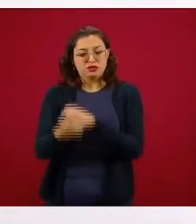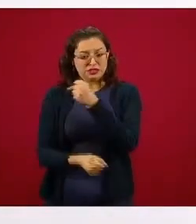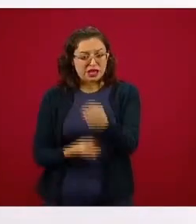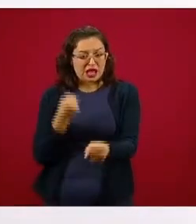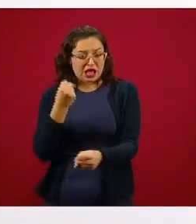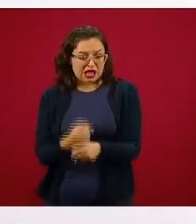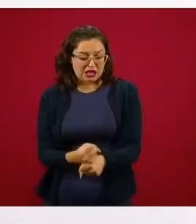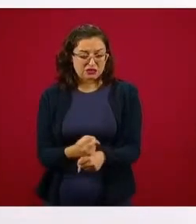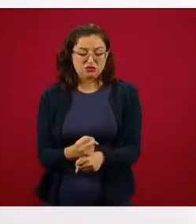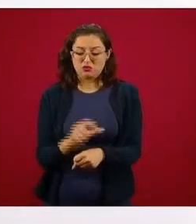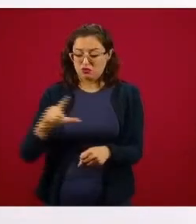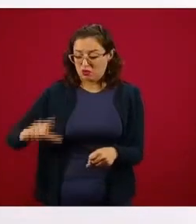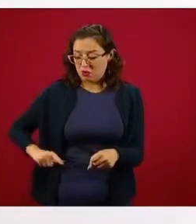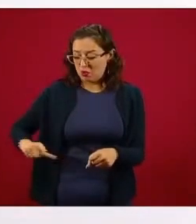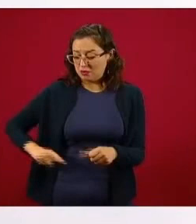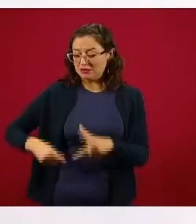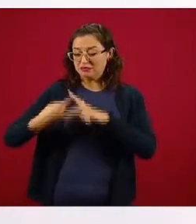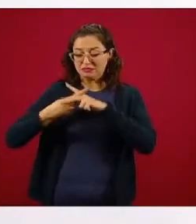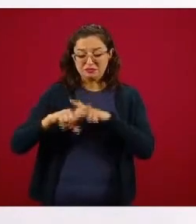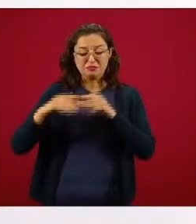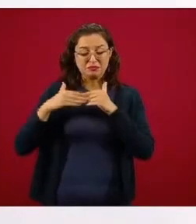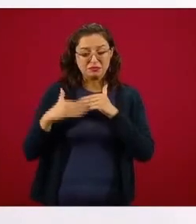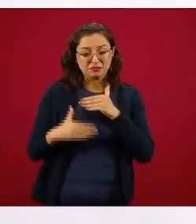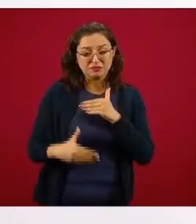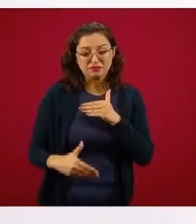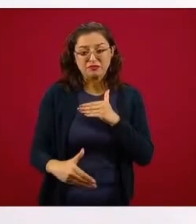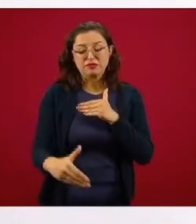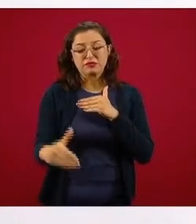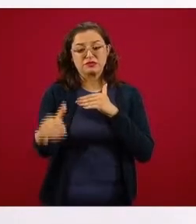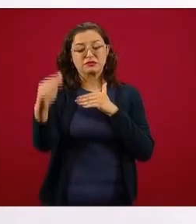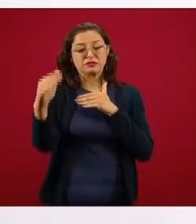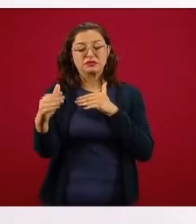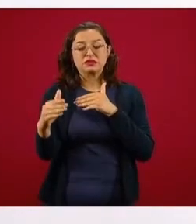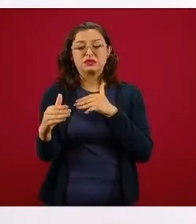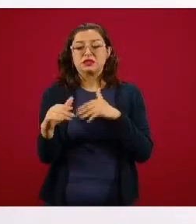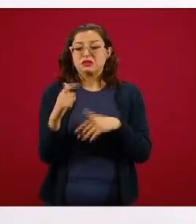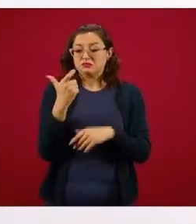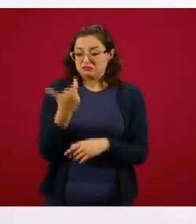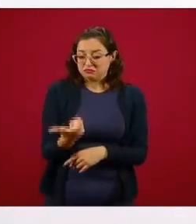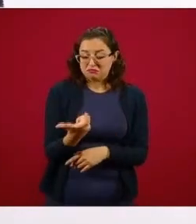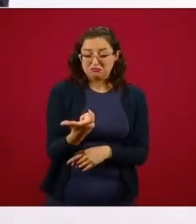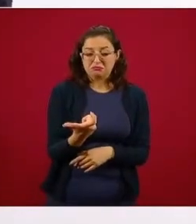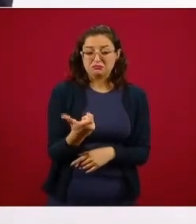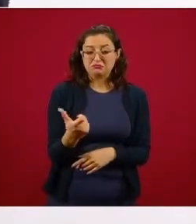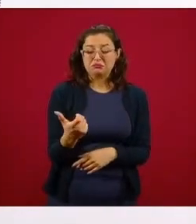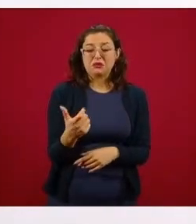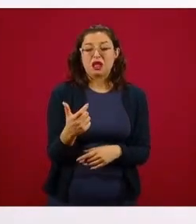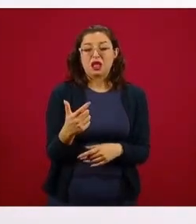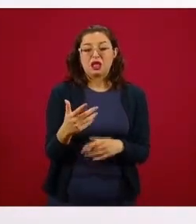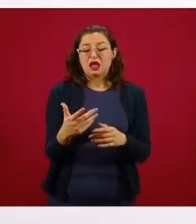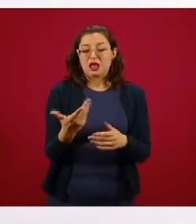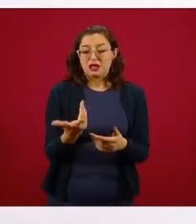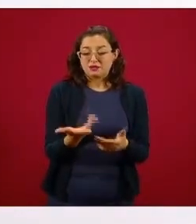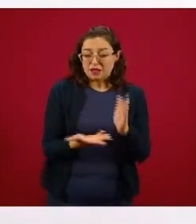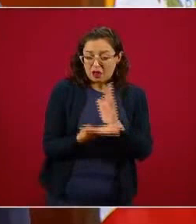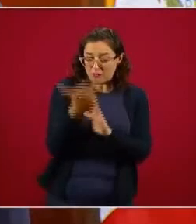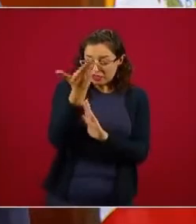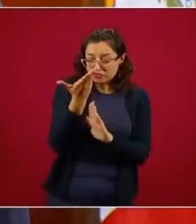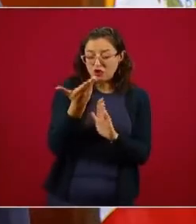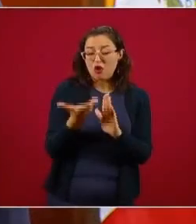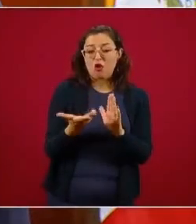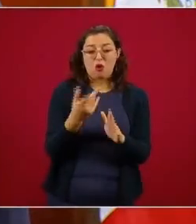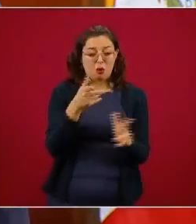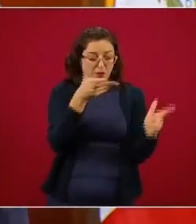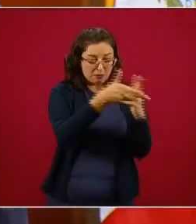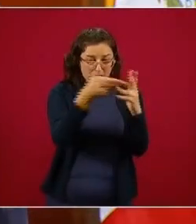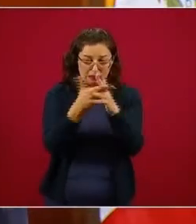hemos podido mantener sin aumentos sensibles el delito de homicidio